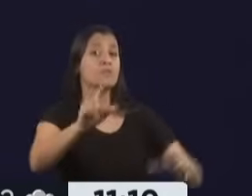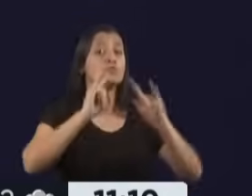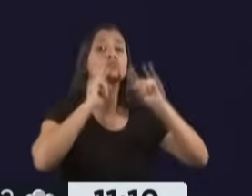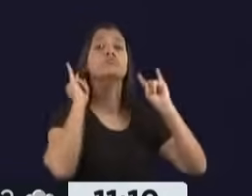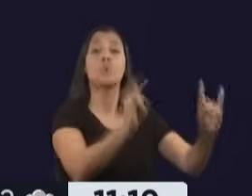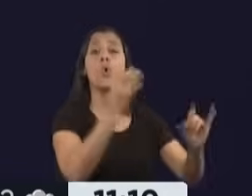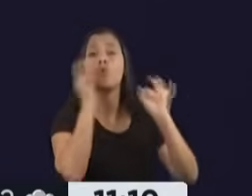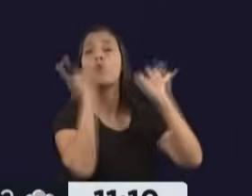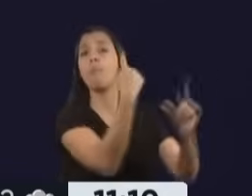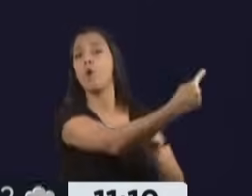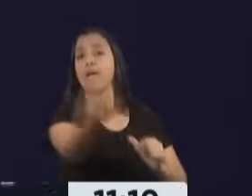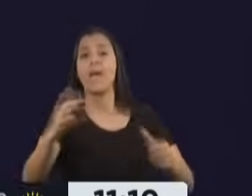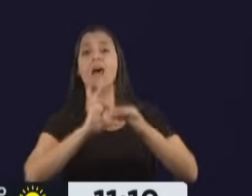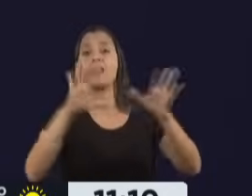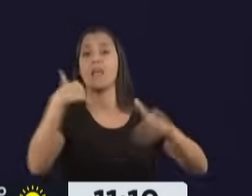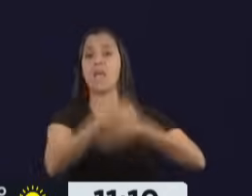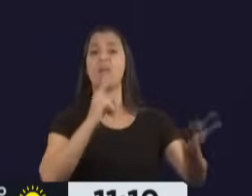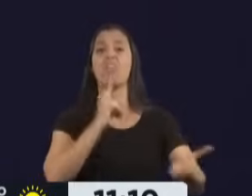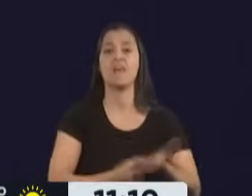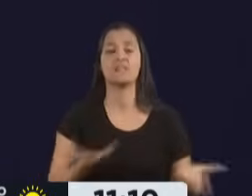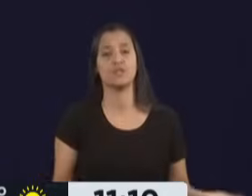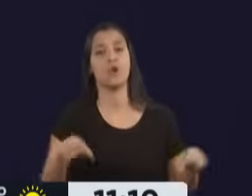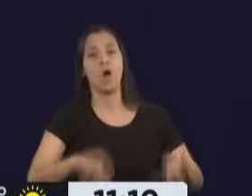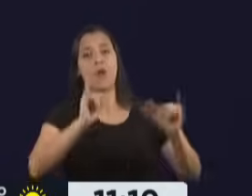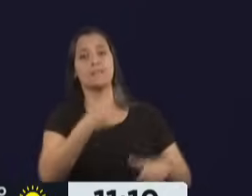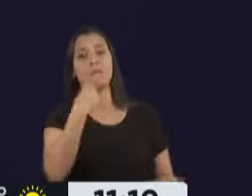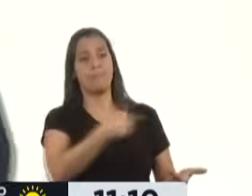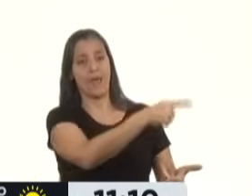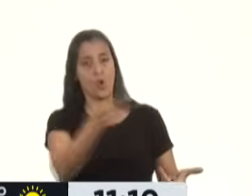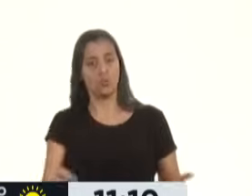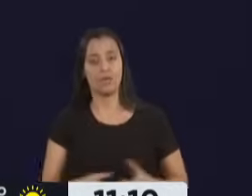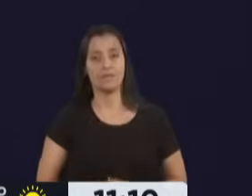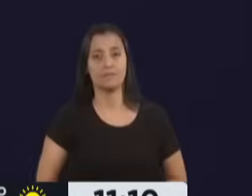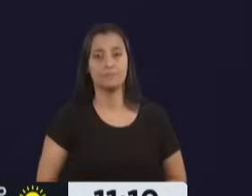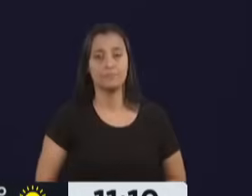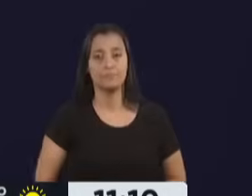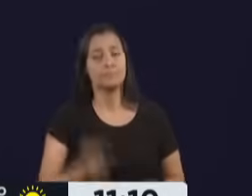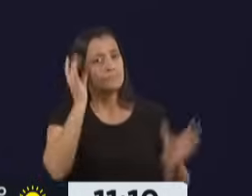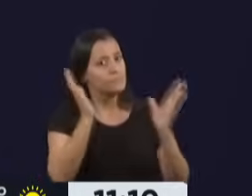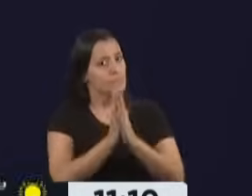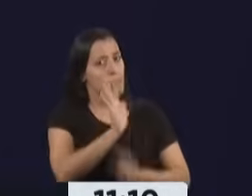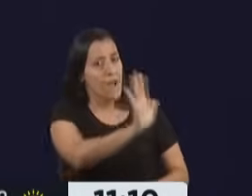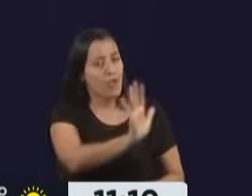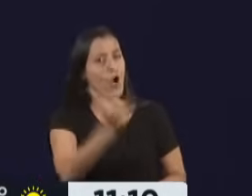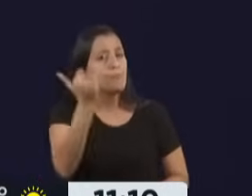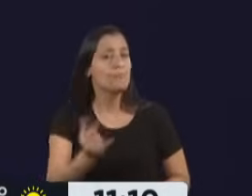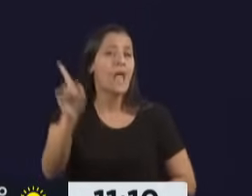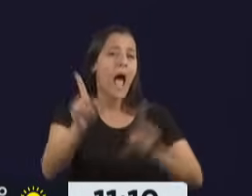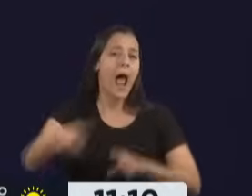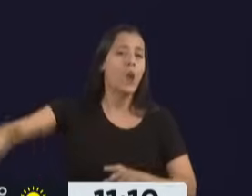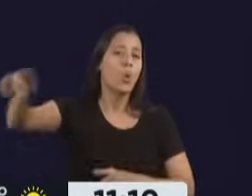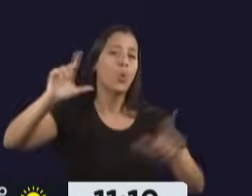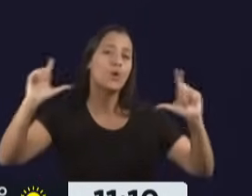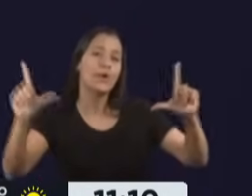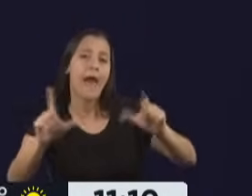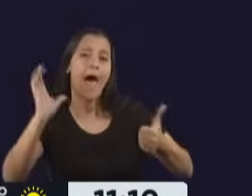sí. ¿Cómo extrañaba este momento? Buen día, Manuel. Perdón. Hubo algún medio que dijo